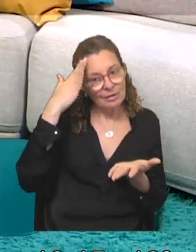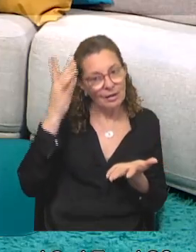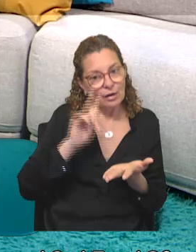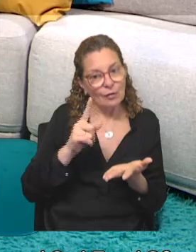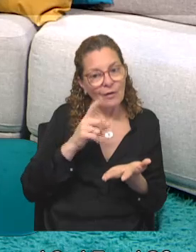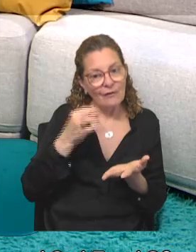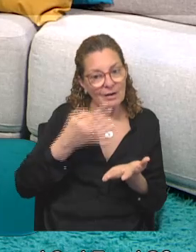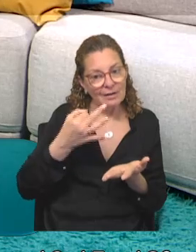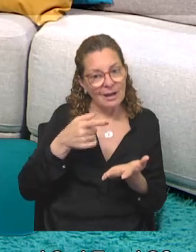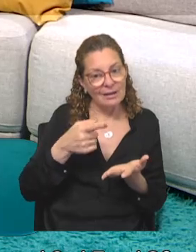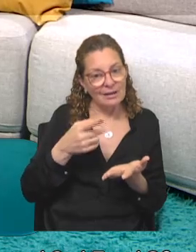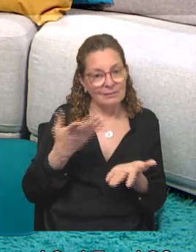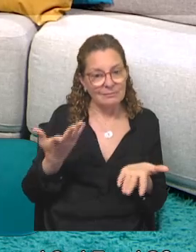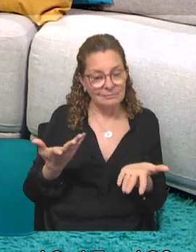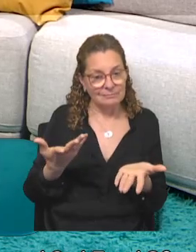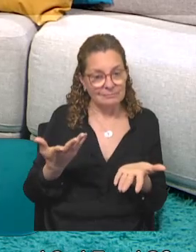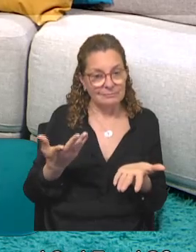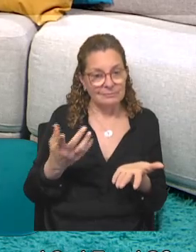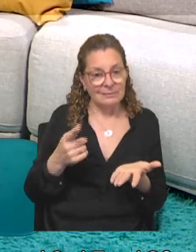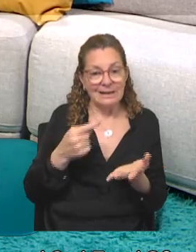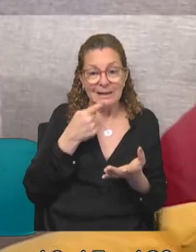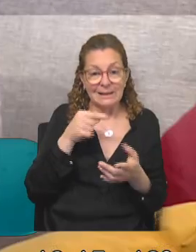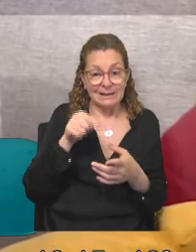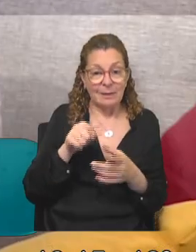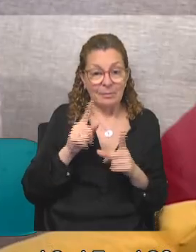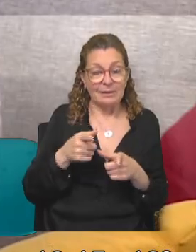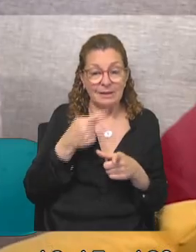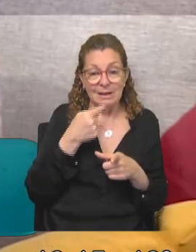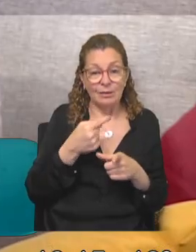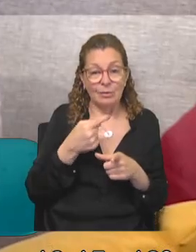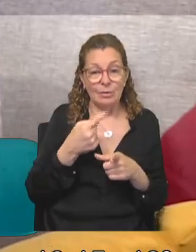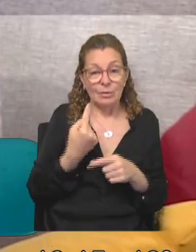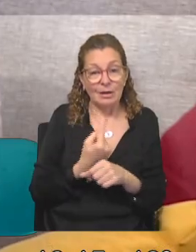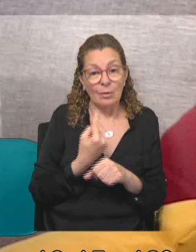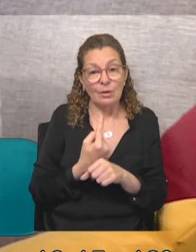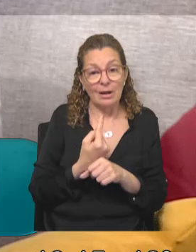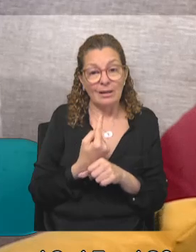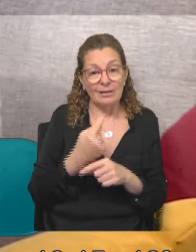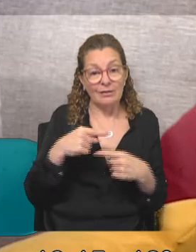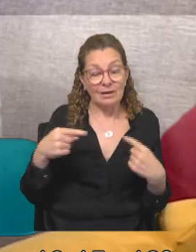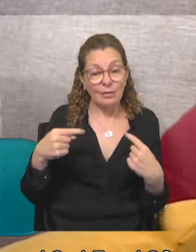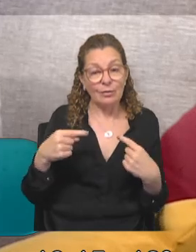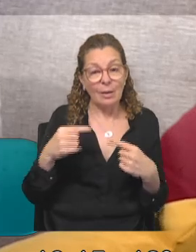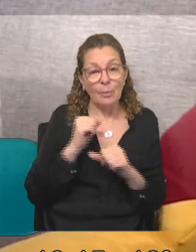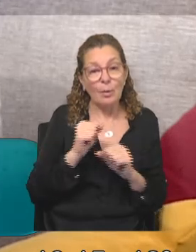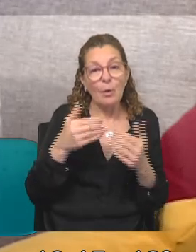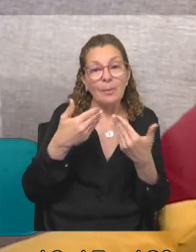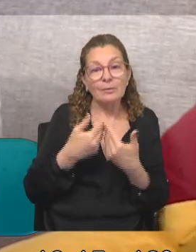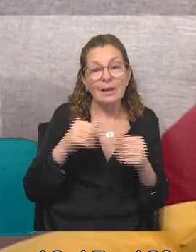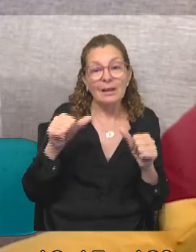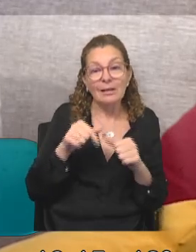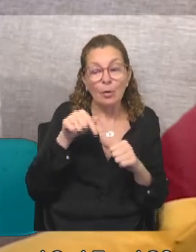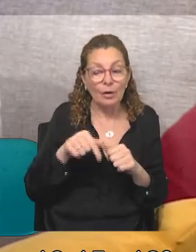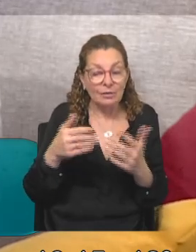cierto. Entonces ahí ya desconfío un poco de la fuente. Bueno, y te diría también ahí, Tania, que una de las cosas que nos podemos preguntar, bueno, pero ¿qué hacemos con